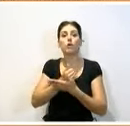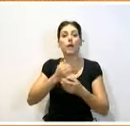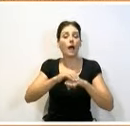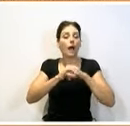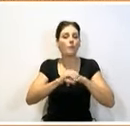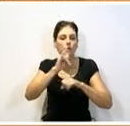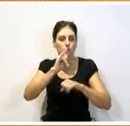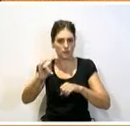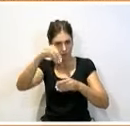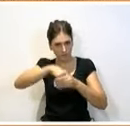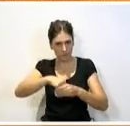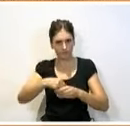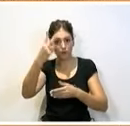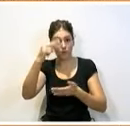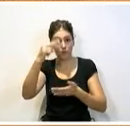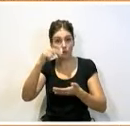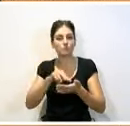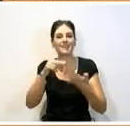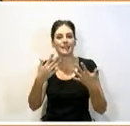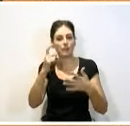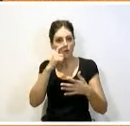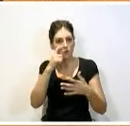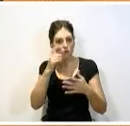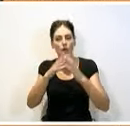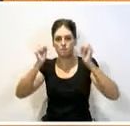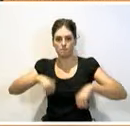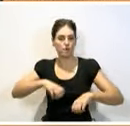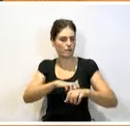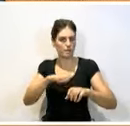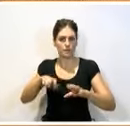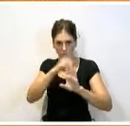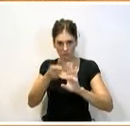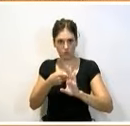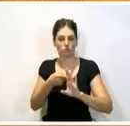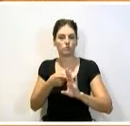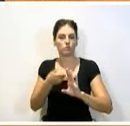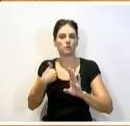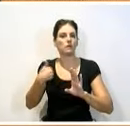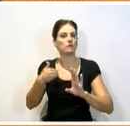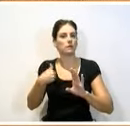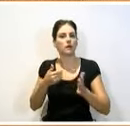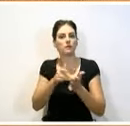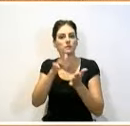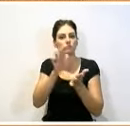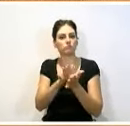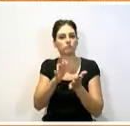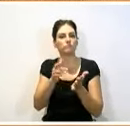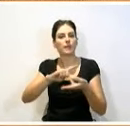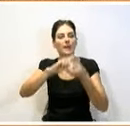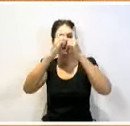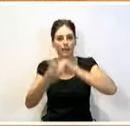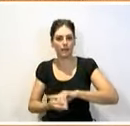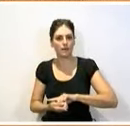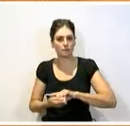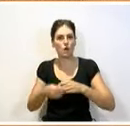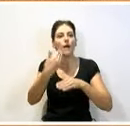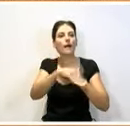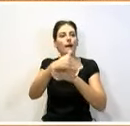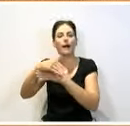Rioja. En el año 2010, en junio, aprobado por unanimidad en pleno, se emitió el dictamen que proponía el cambio de 17 calles de